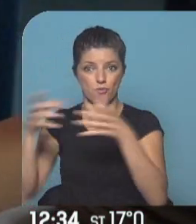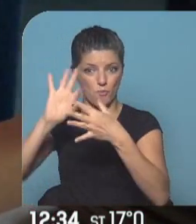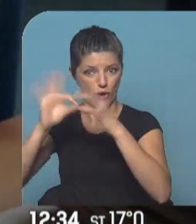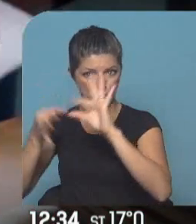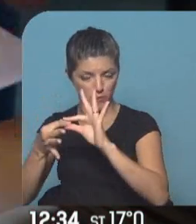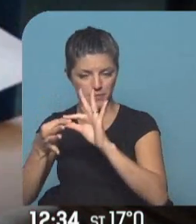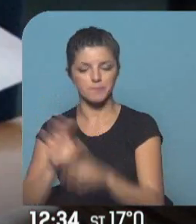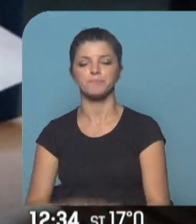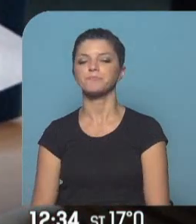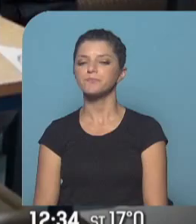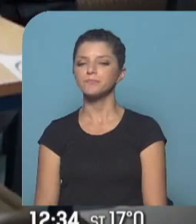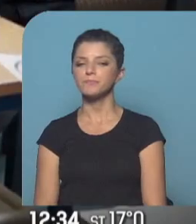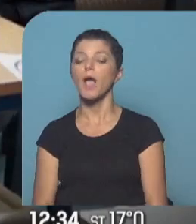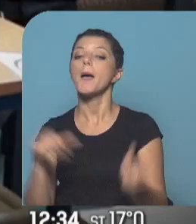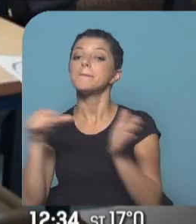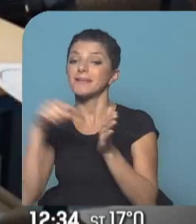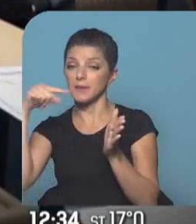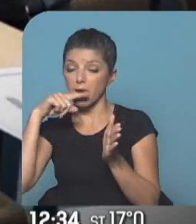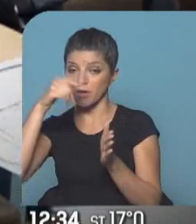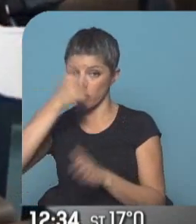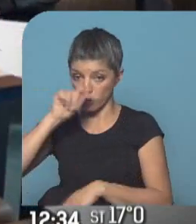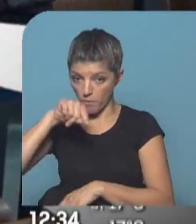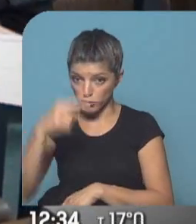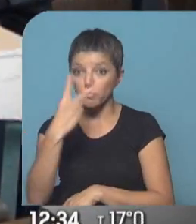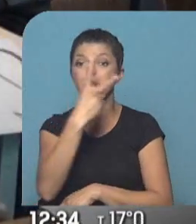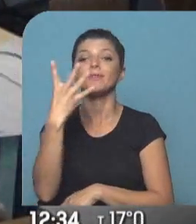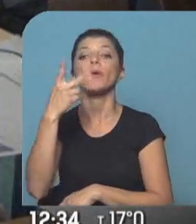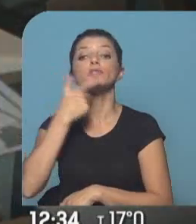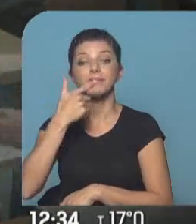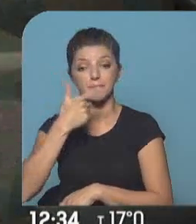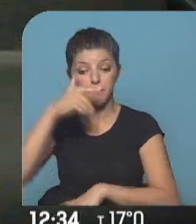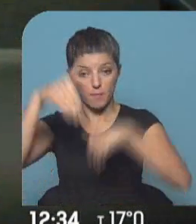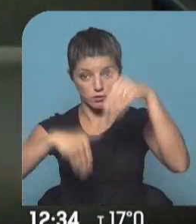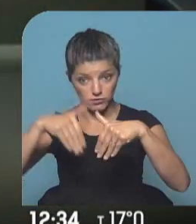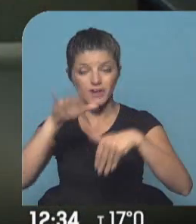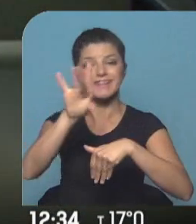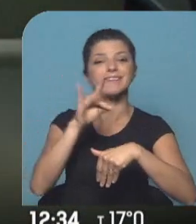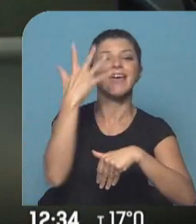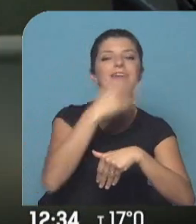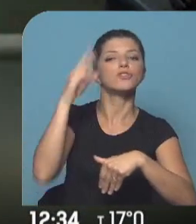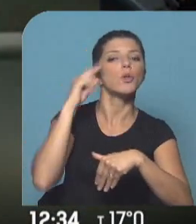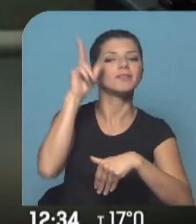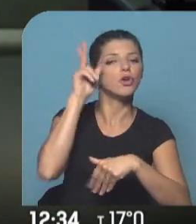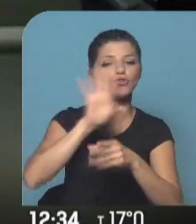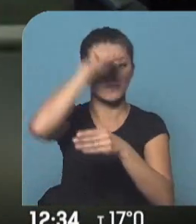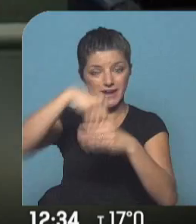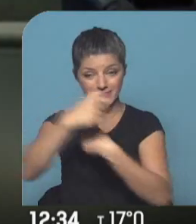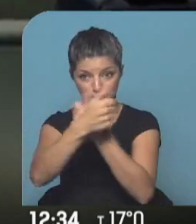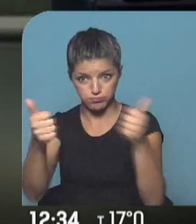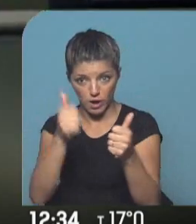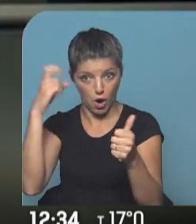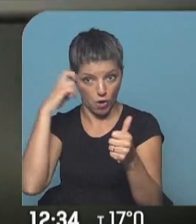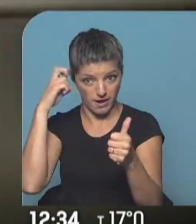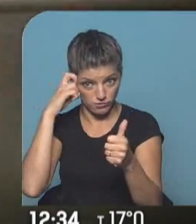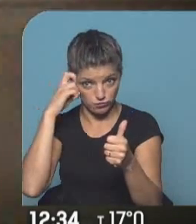Los alemanes irán a las urnas el próximo domingo 24 de septiembre para elegir a los 598 integrantes de la Bundestag, el Parlamento